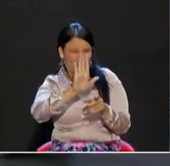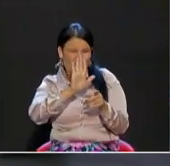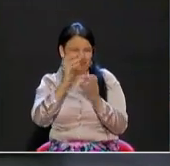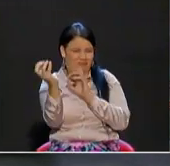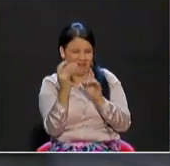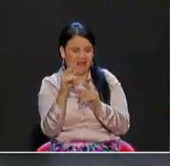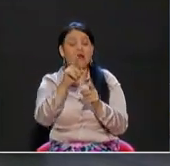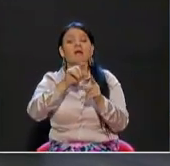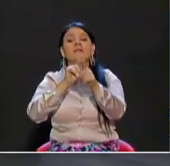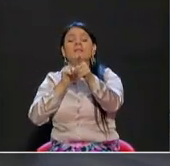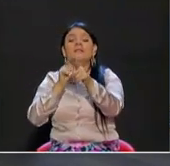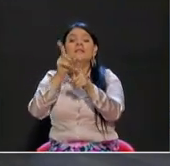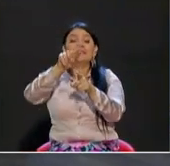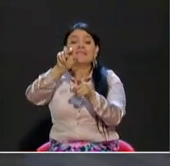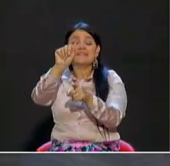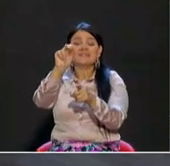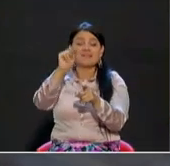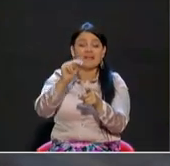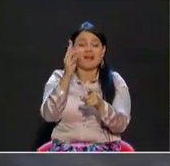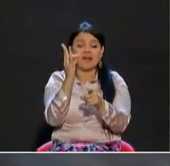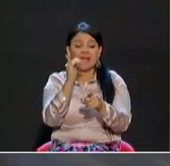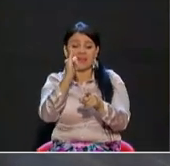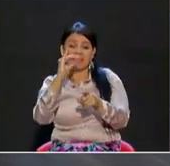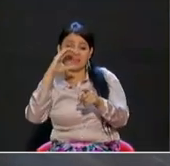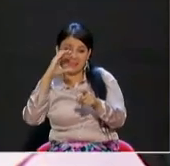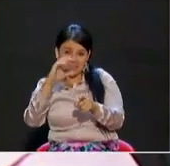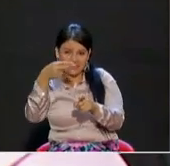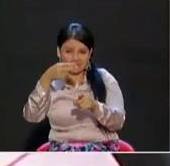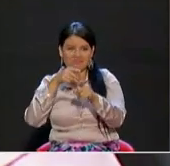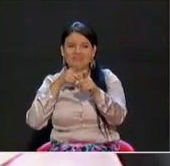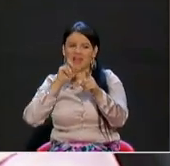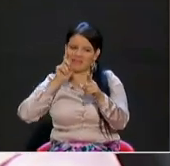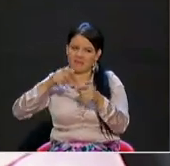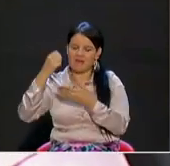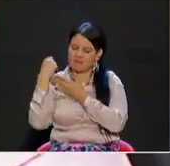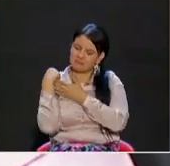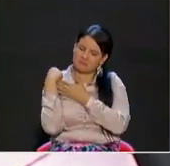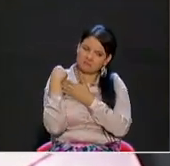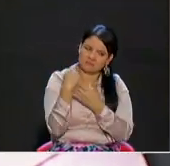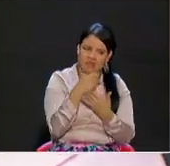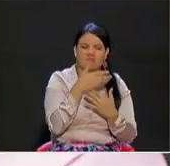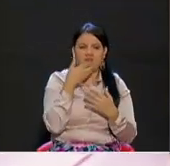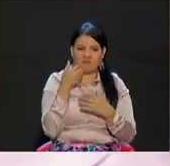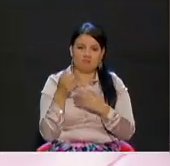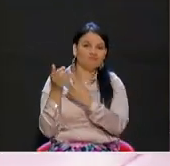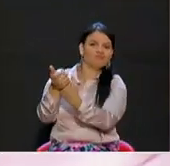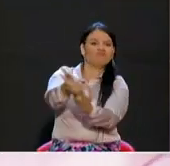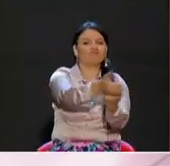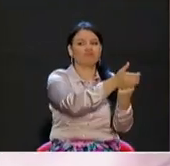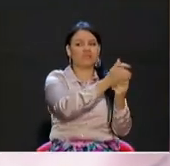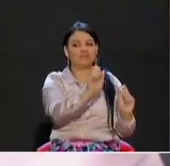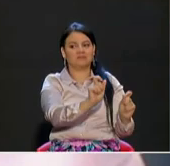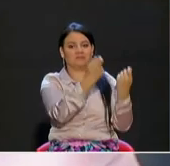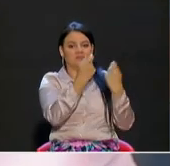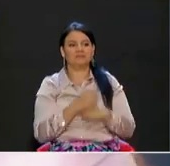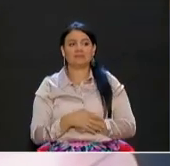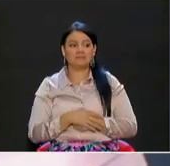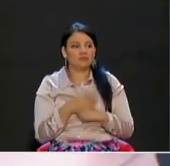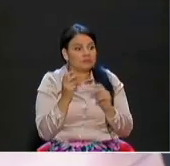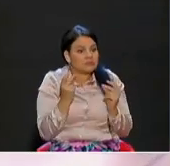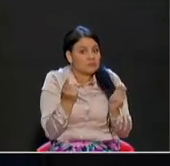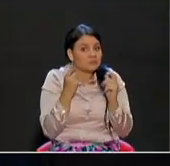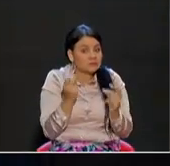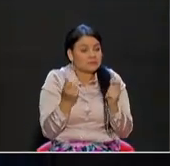tenemos que responder con generosidad nosotros necesitamos ofrecerles a ellos rápido para sacarlos de ahí